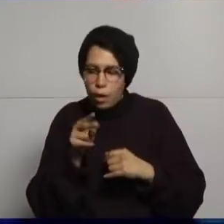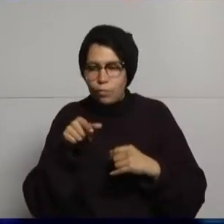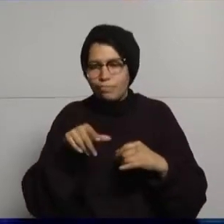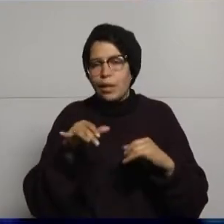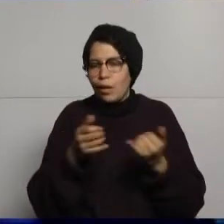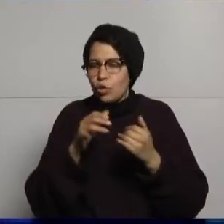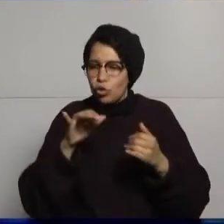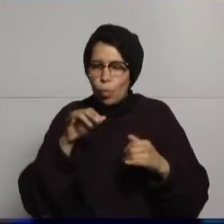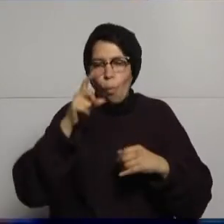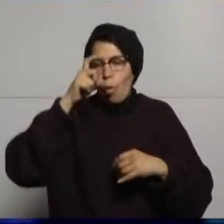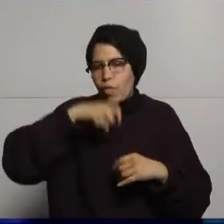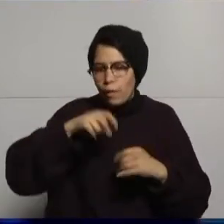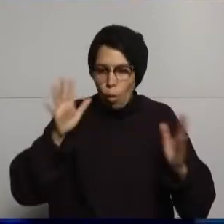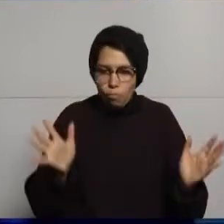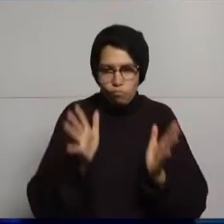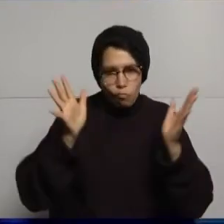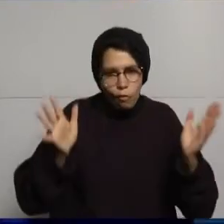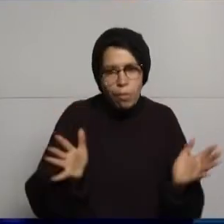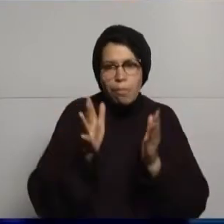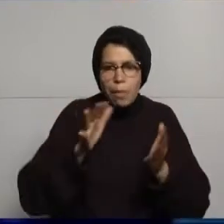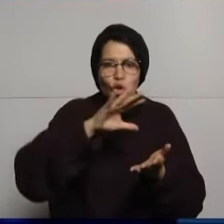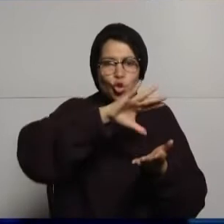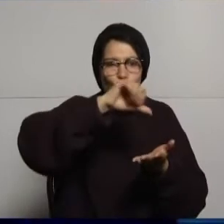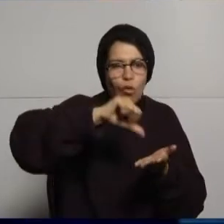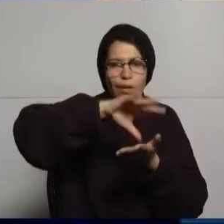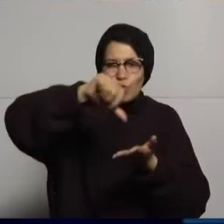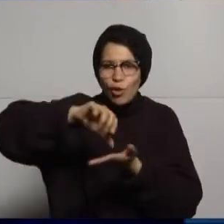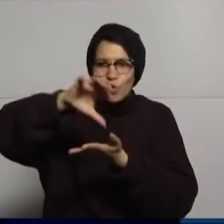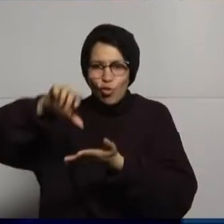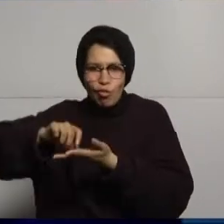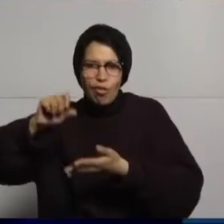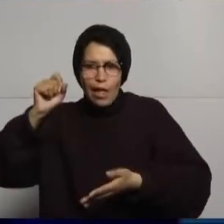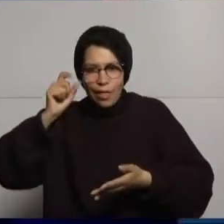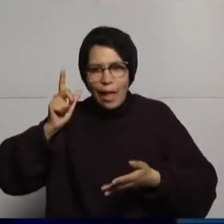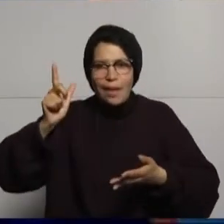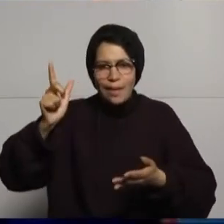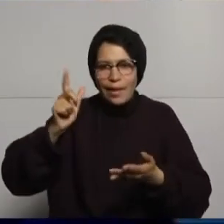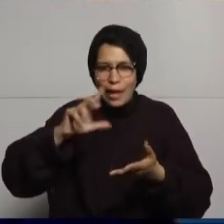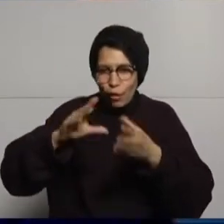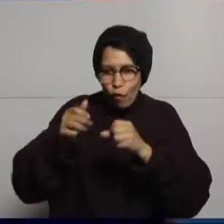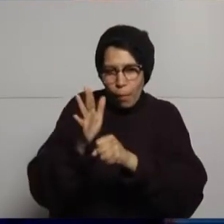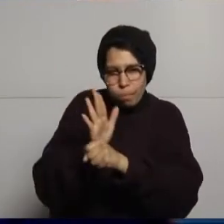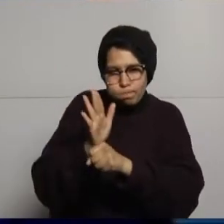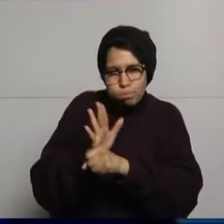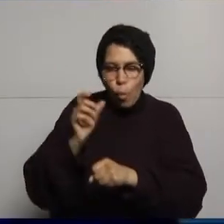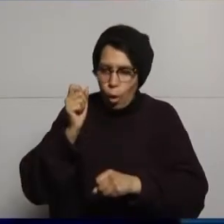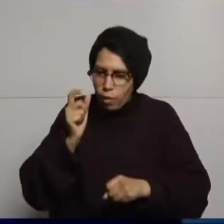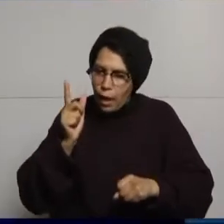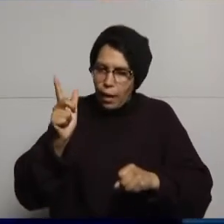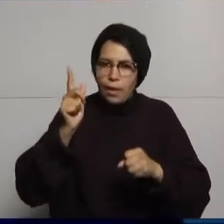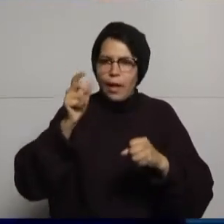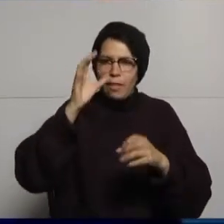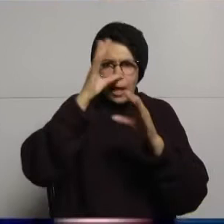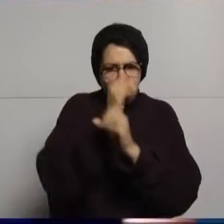inteligentes, he compartido en algunos otros espacios conferencias me invitan a hablar de Medellín como ciudad inteligente. Y yo digo,